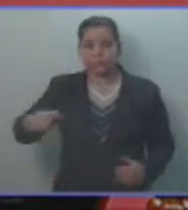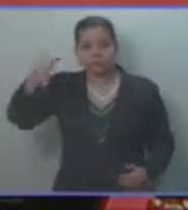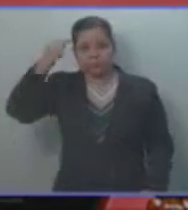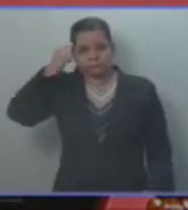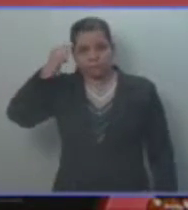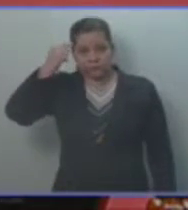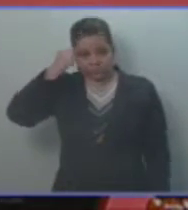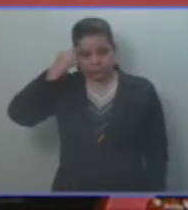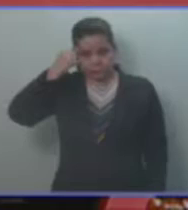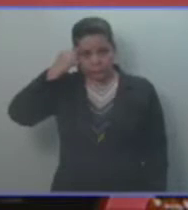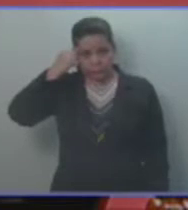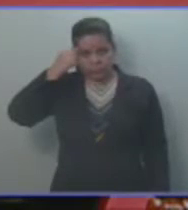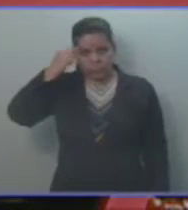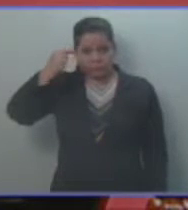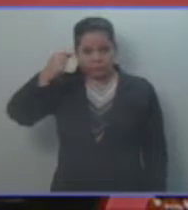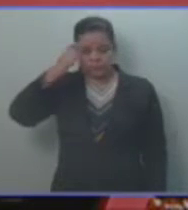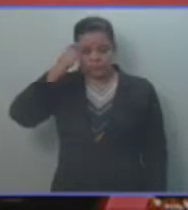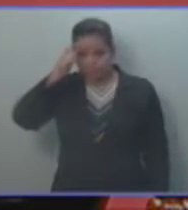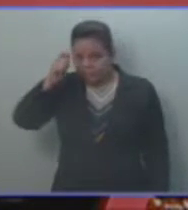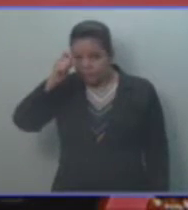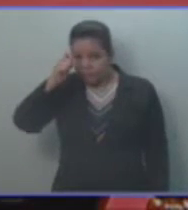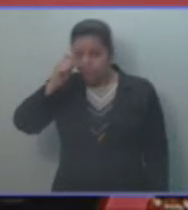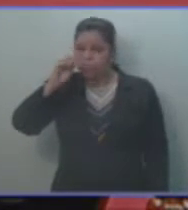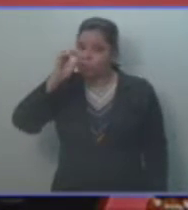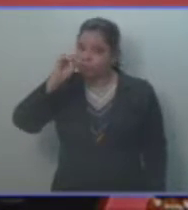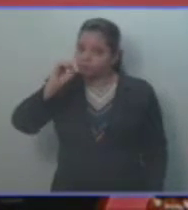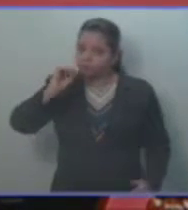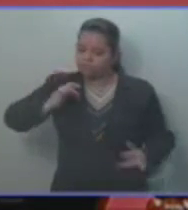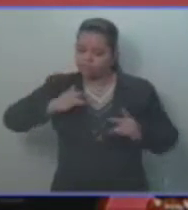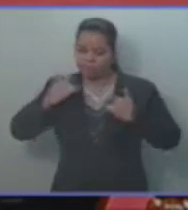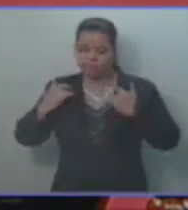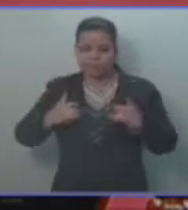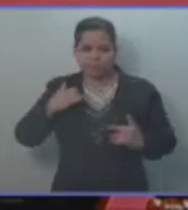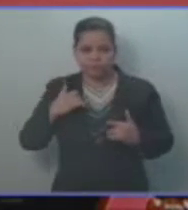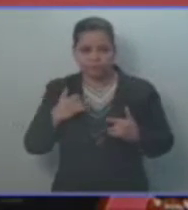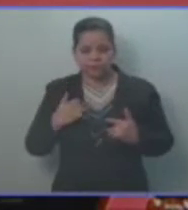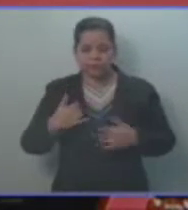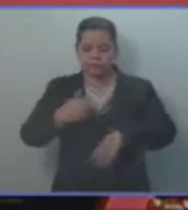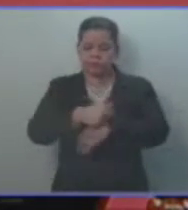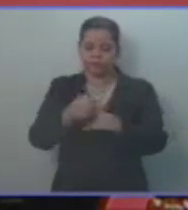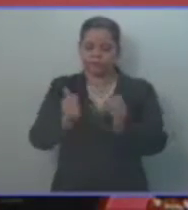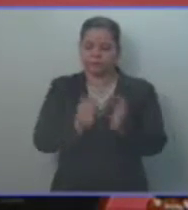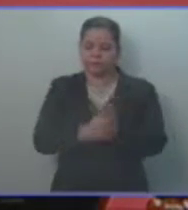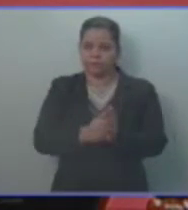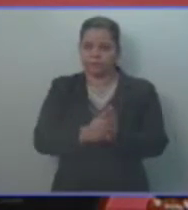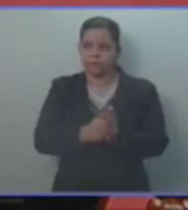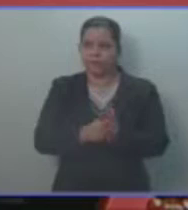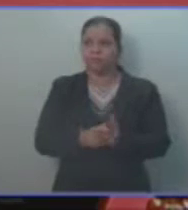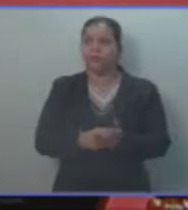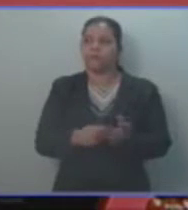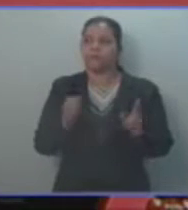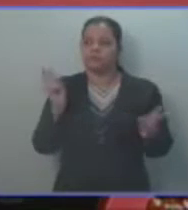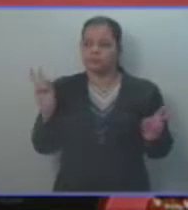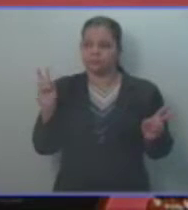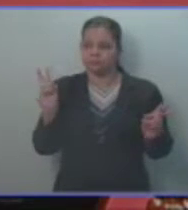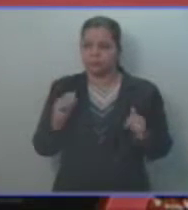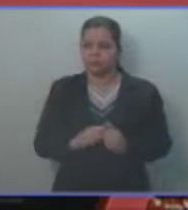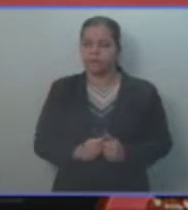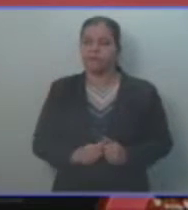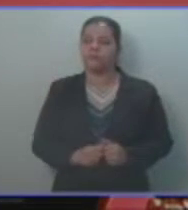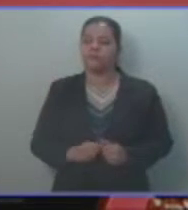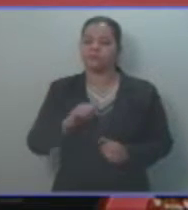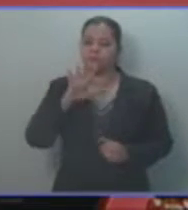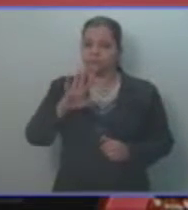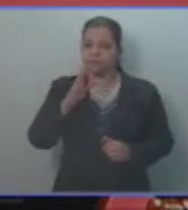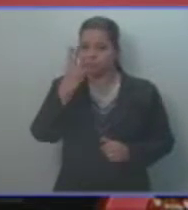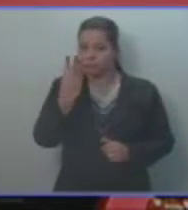mental, intelectual o sensorial, dado en el Salón Azul del Palacio Legislativo, San Salvador, a los